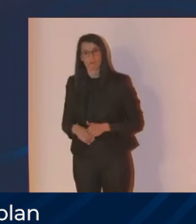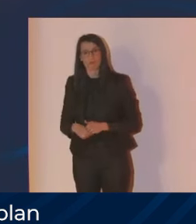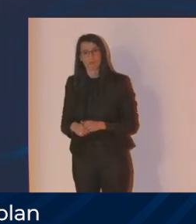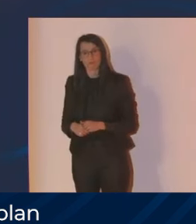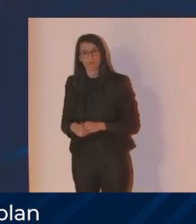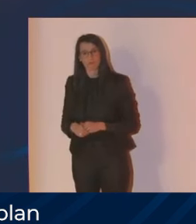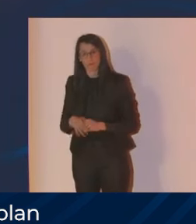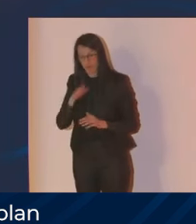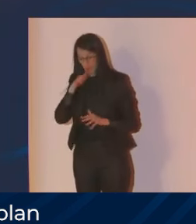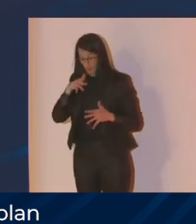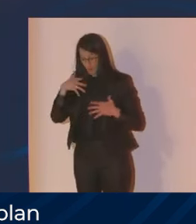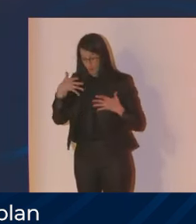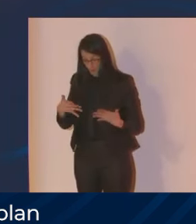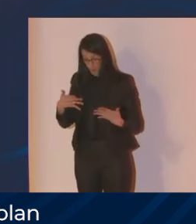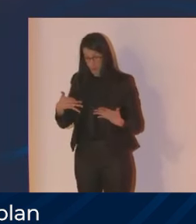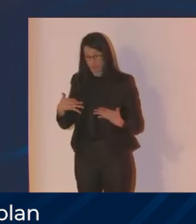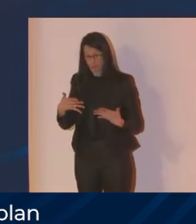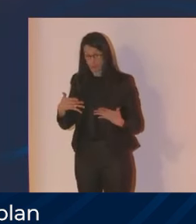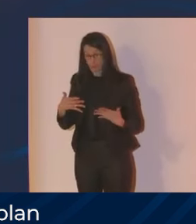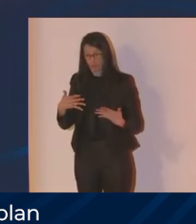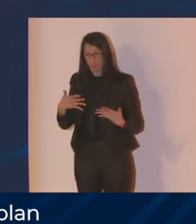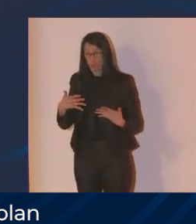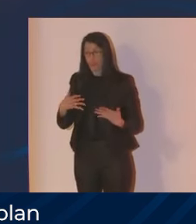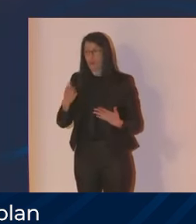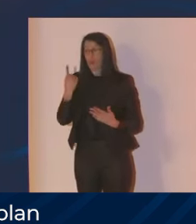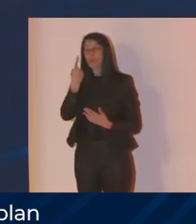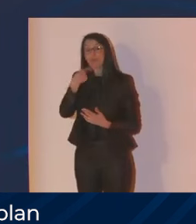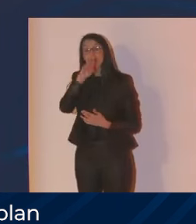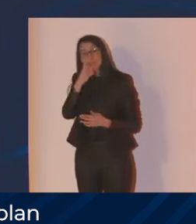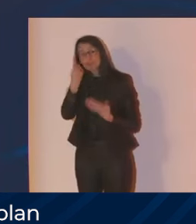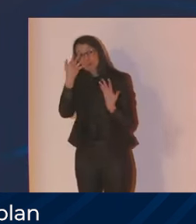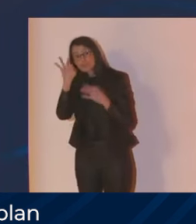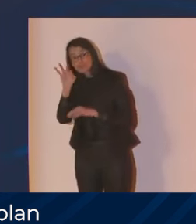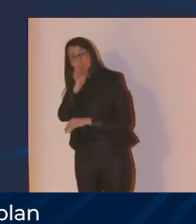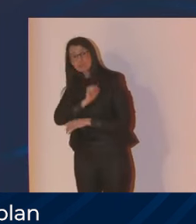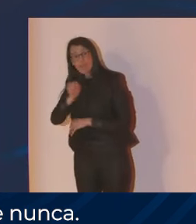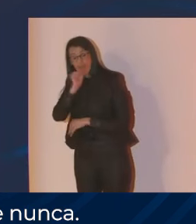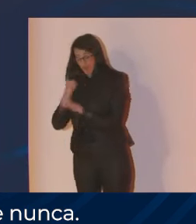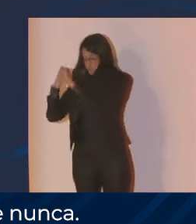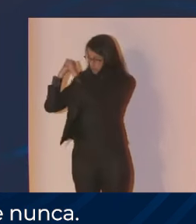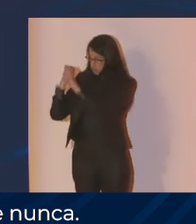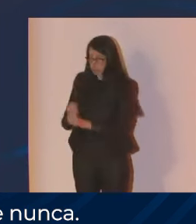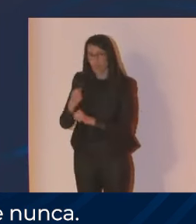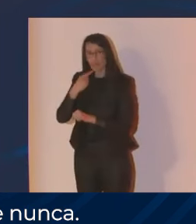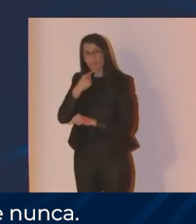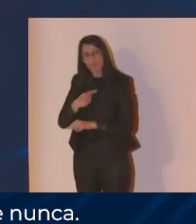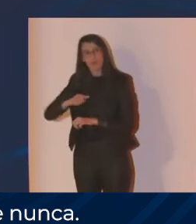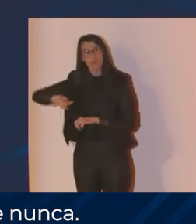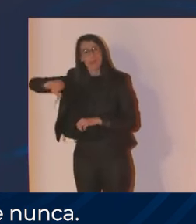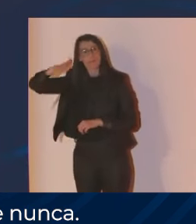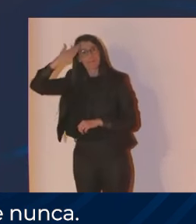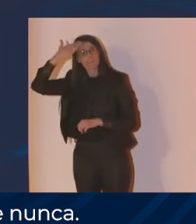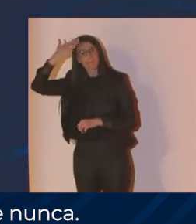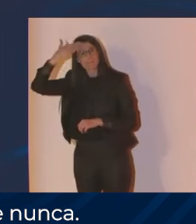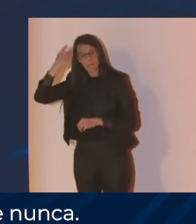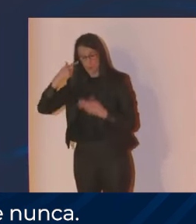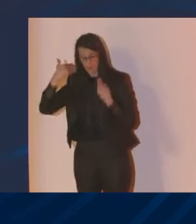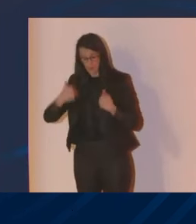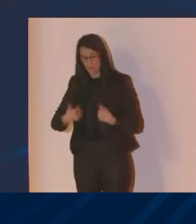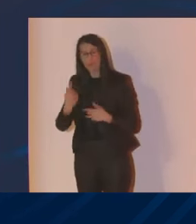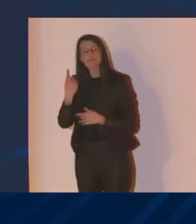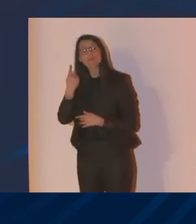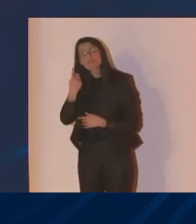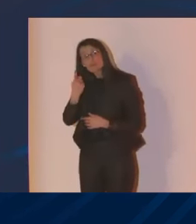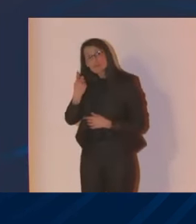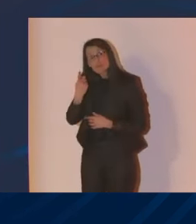Con la mirada en el presente, los 160 años no nos hablan de que el principio de humanidad es más necesario que nunca. Lo